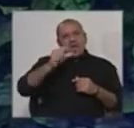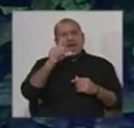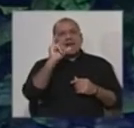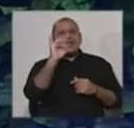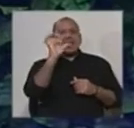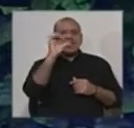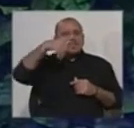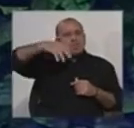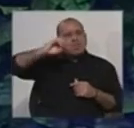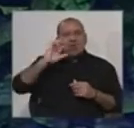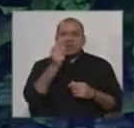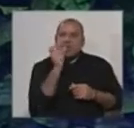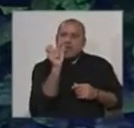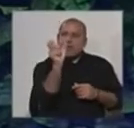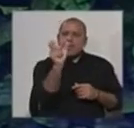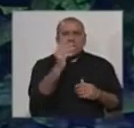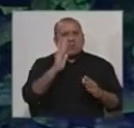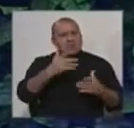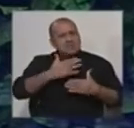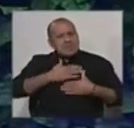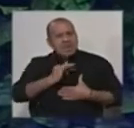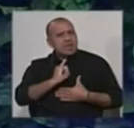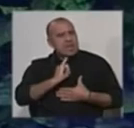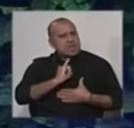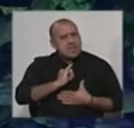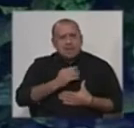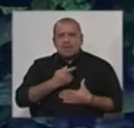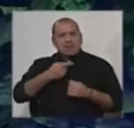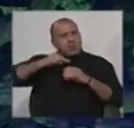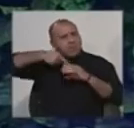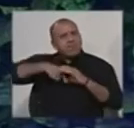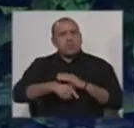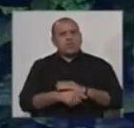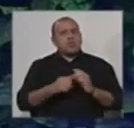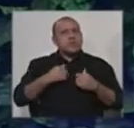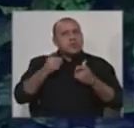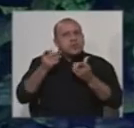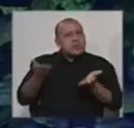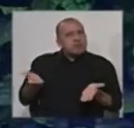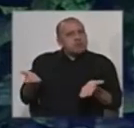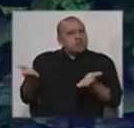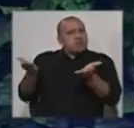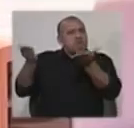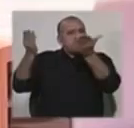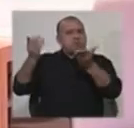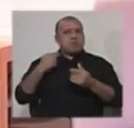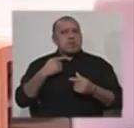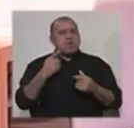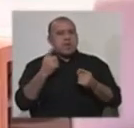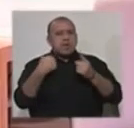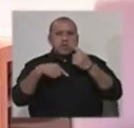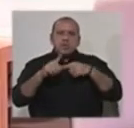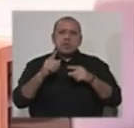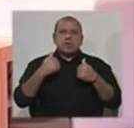telón de fondo está presente en la mayoría de los casos y es una tendencia mucho más amplia lo que imaginamos y tiene mucho que ver